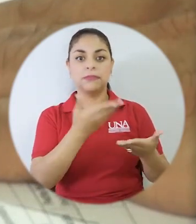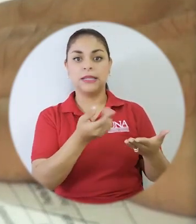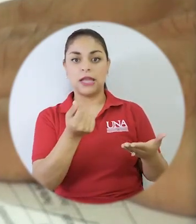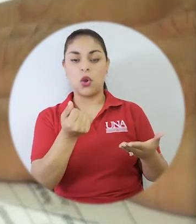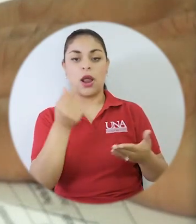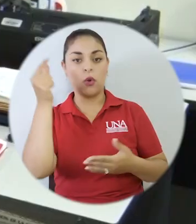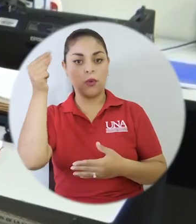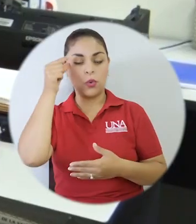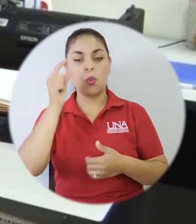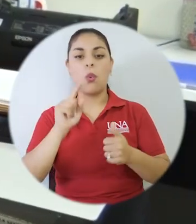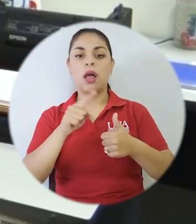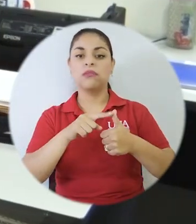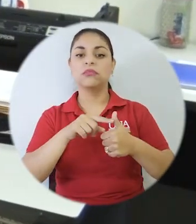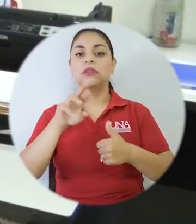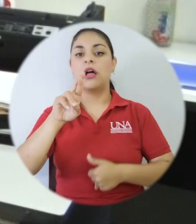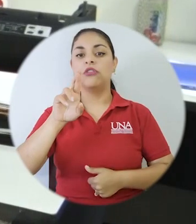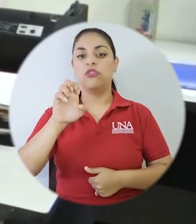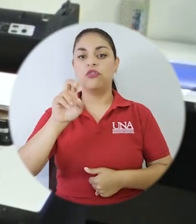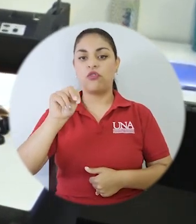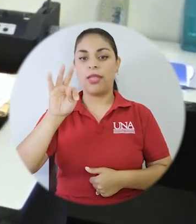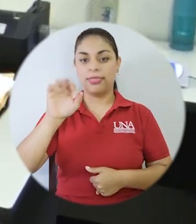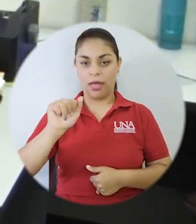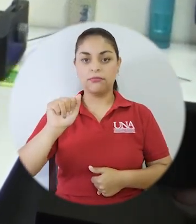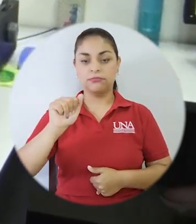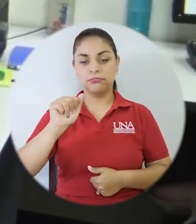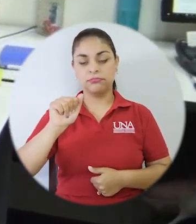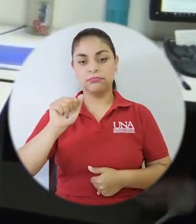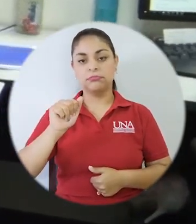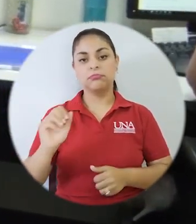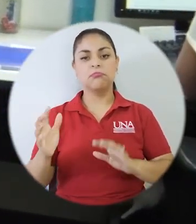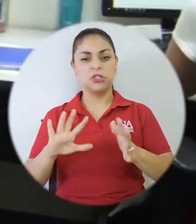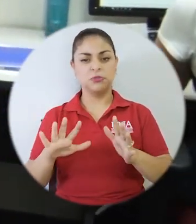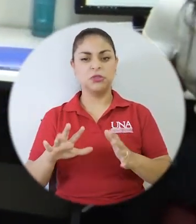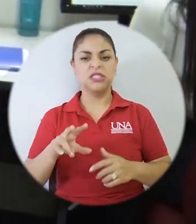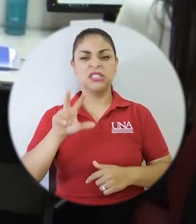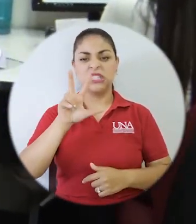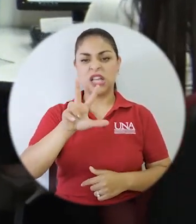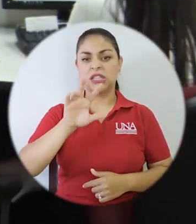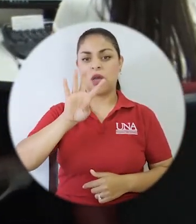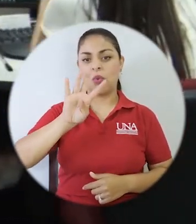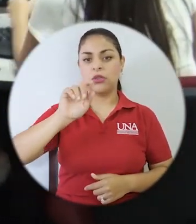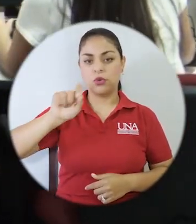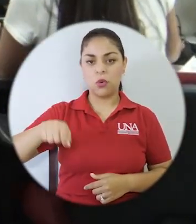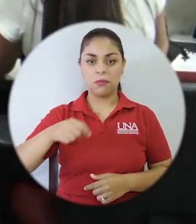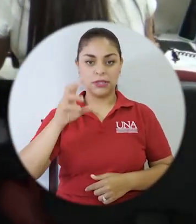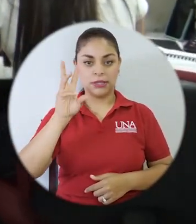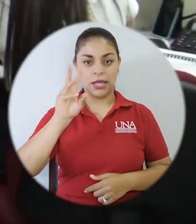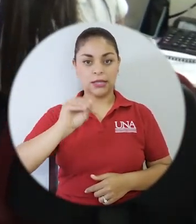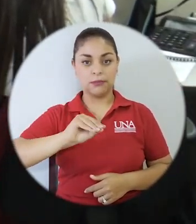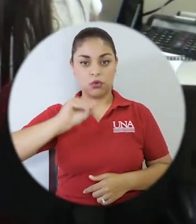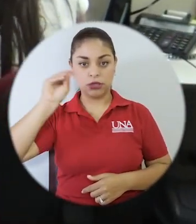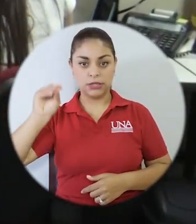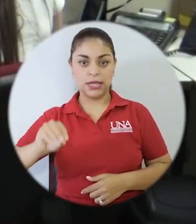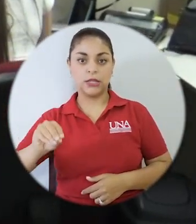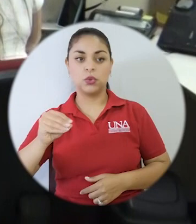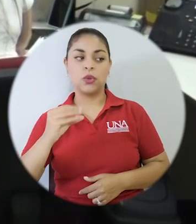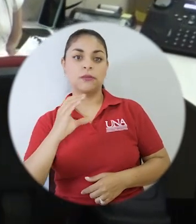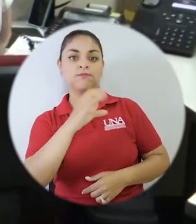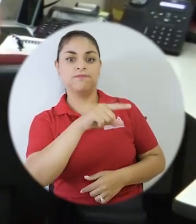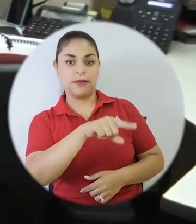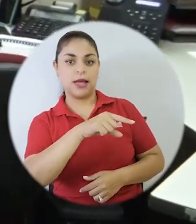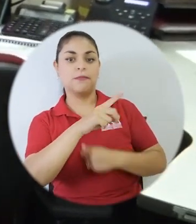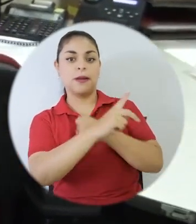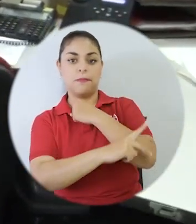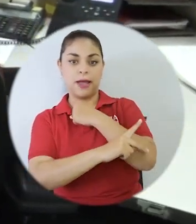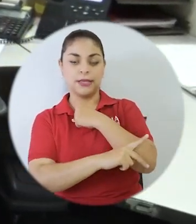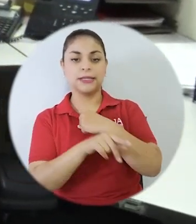los ingresos para el Estado. Uno de ellos es renta, ¿verdad? Que más o menos corresponde al 34,6% de los ingresos del